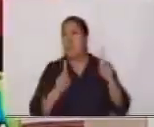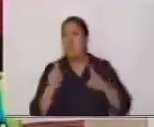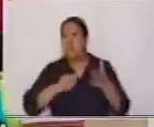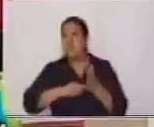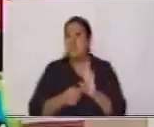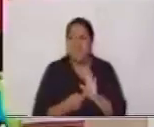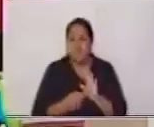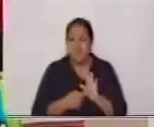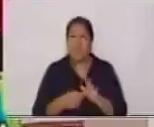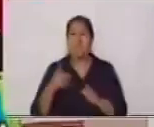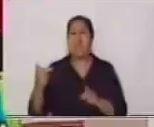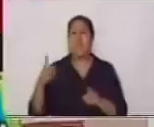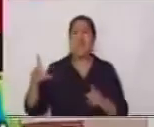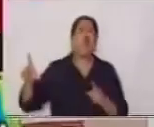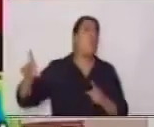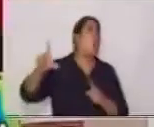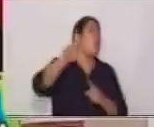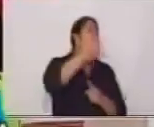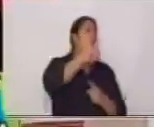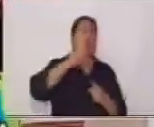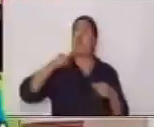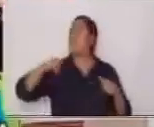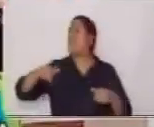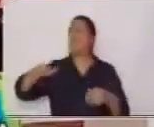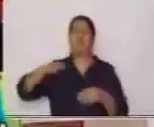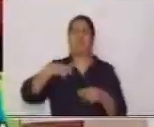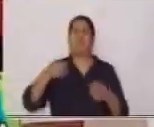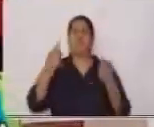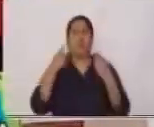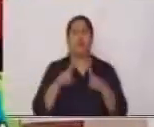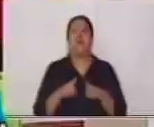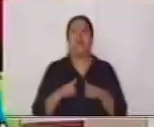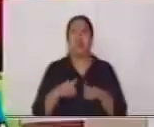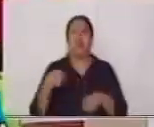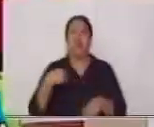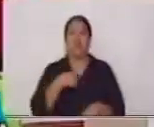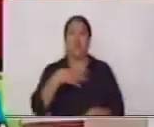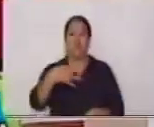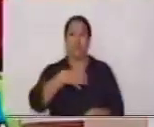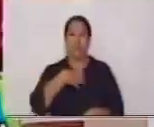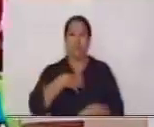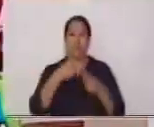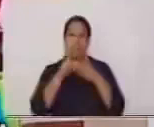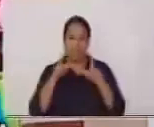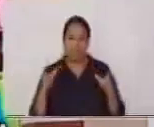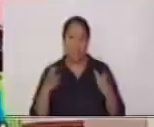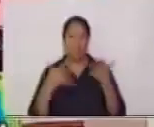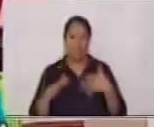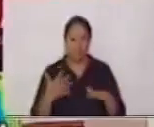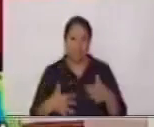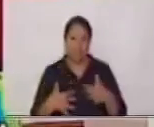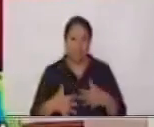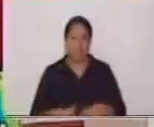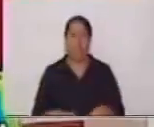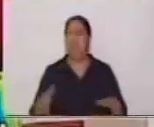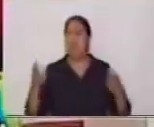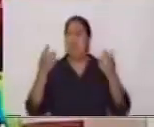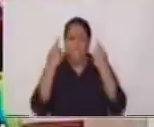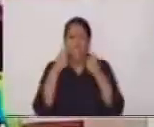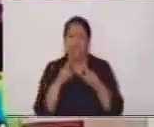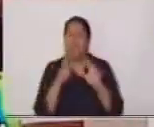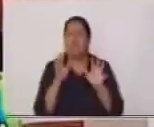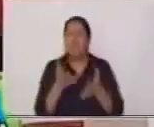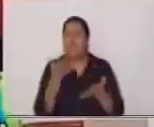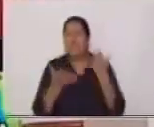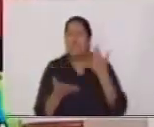contextualizarlo, reproduciéndolo con nuestro propio lenguaje. ¿Qué sucede si utilizo yo términos que son desconocidos? Alguna palabra que tal